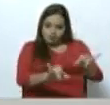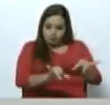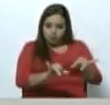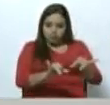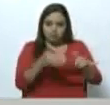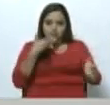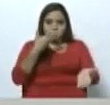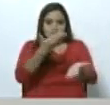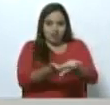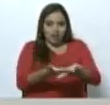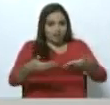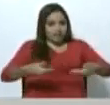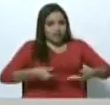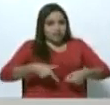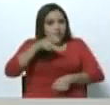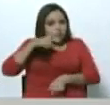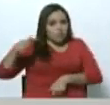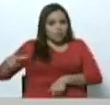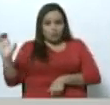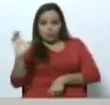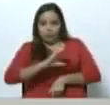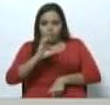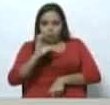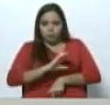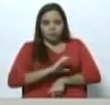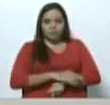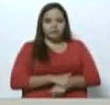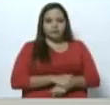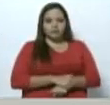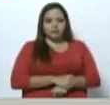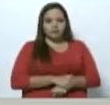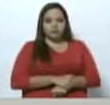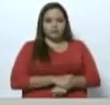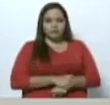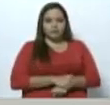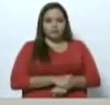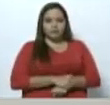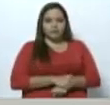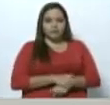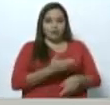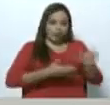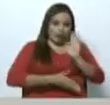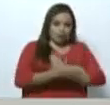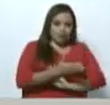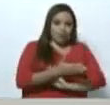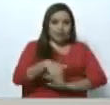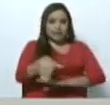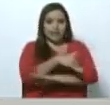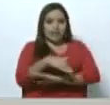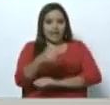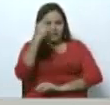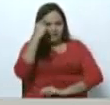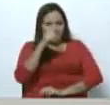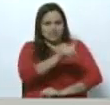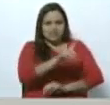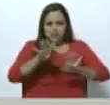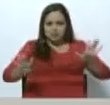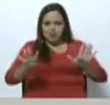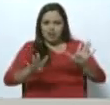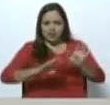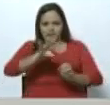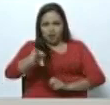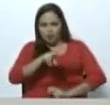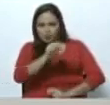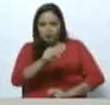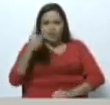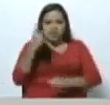pueblo colombiano que salió a las calles el día 19 de junio. Tienen que volver otra vez